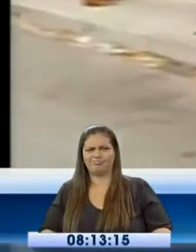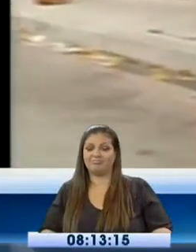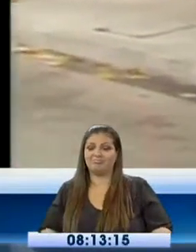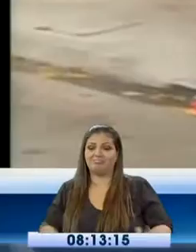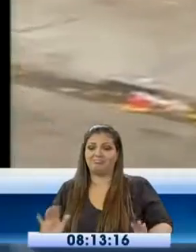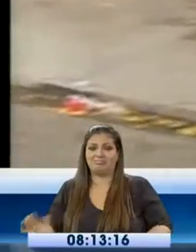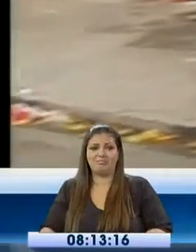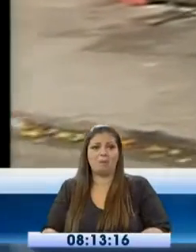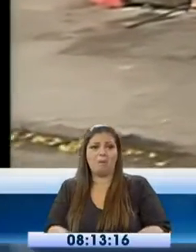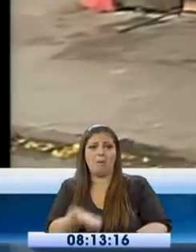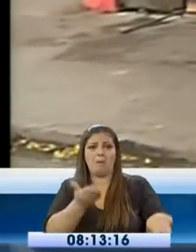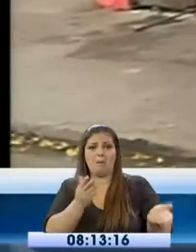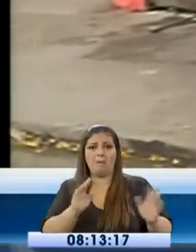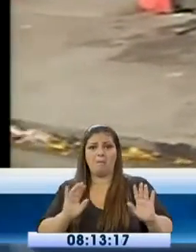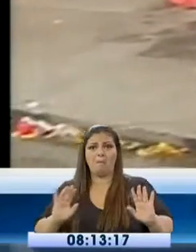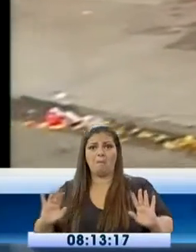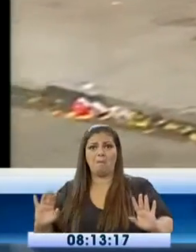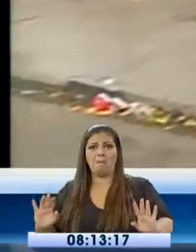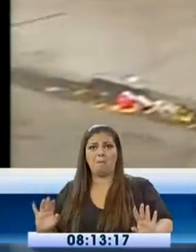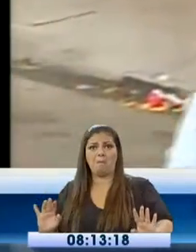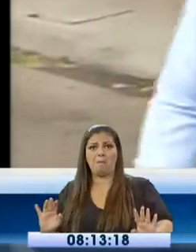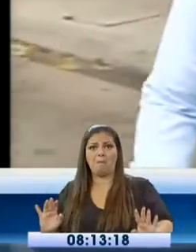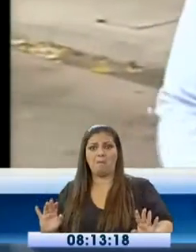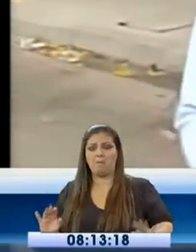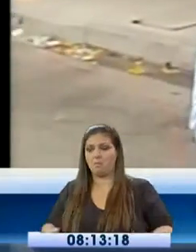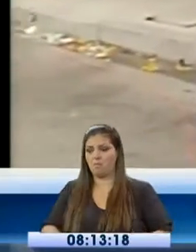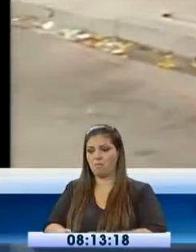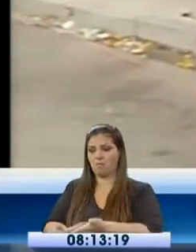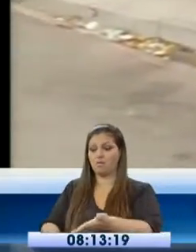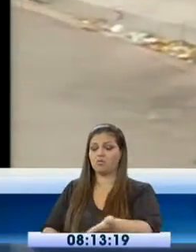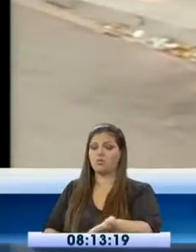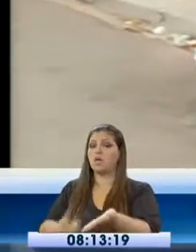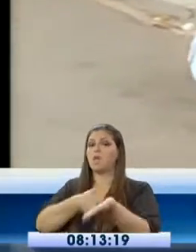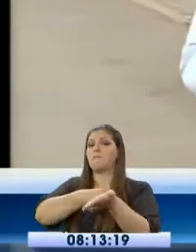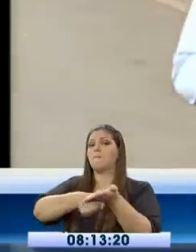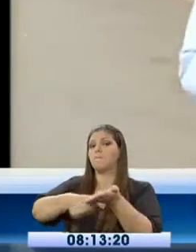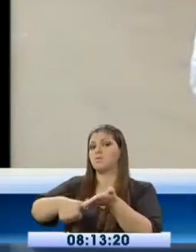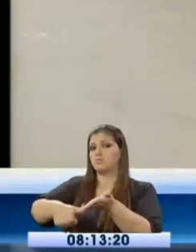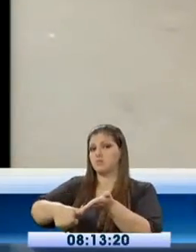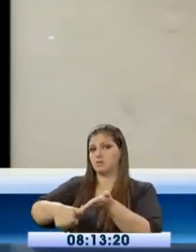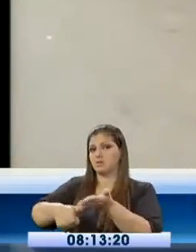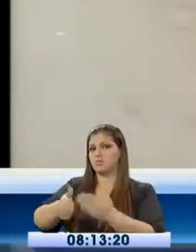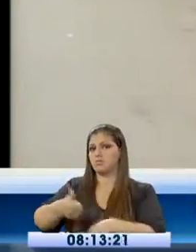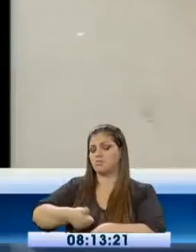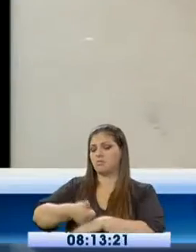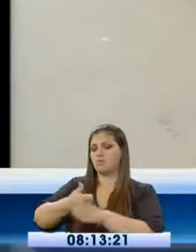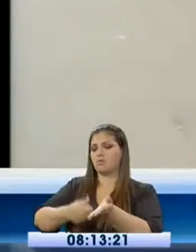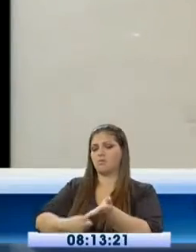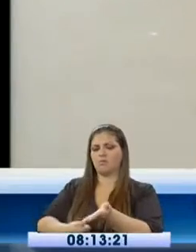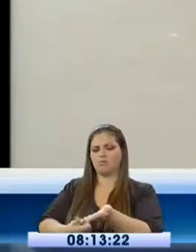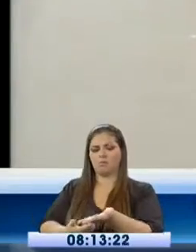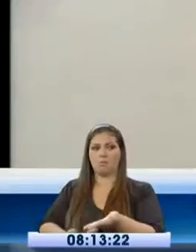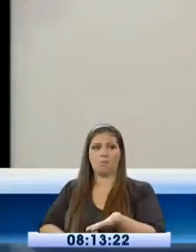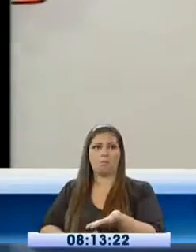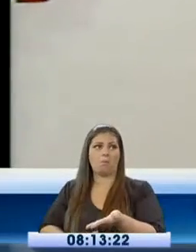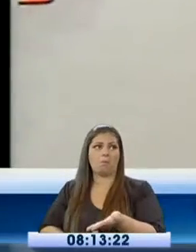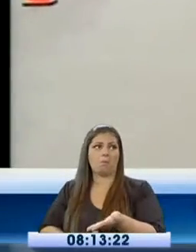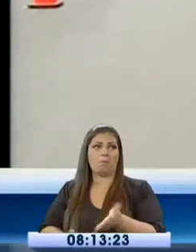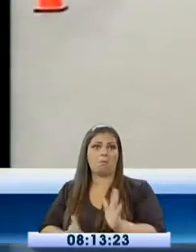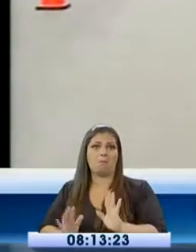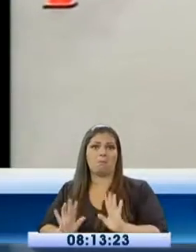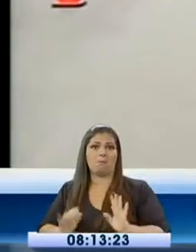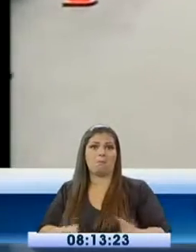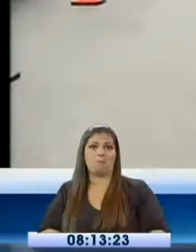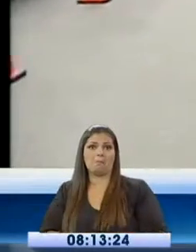Dice tener un salvoconducto supuestamente de un ministerio. Sin embargo, no tiene el logotipo del ministerio ni tampoco placa estatal. Pero bueno, son